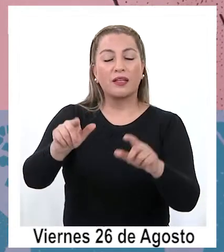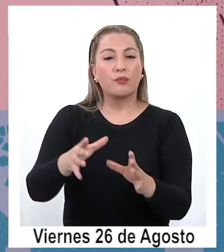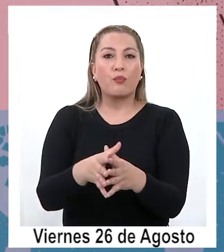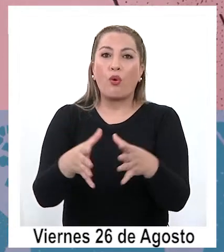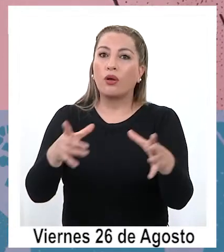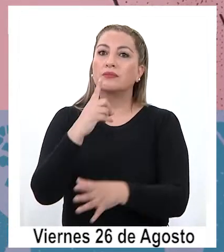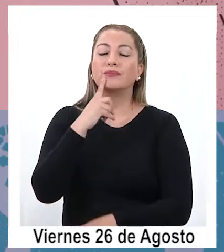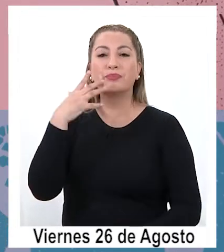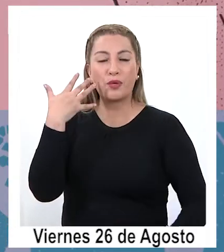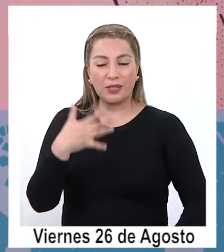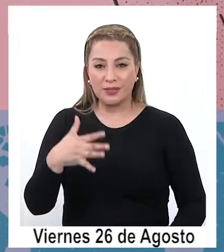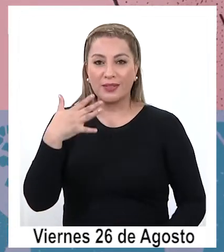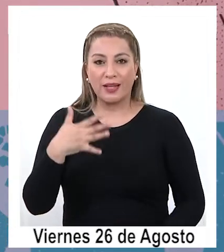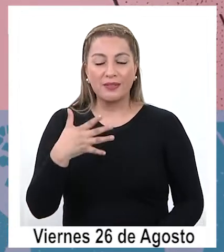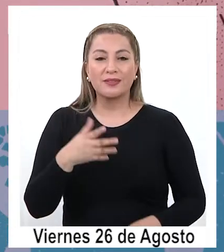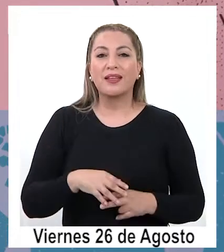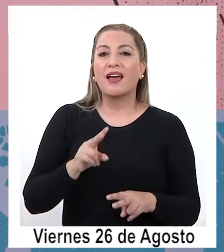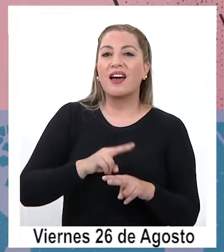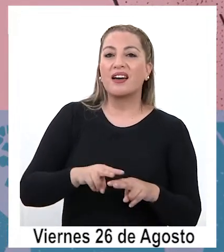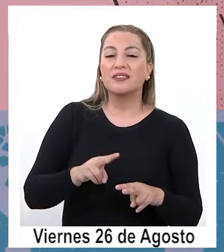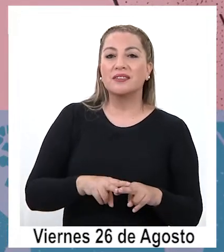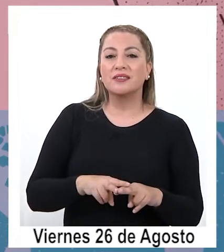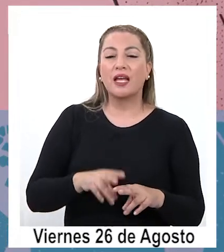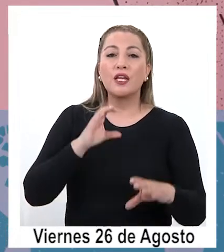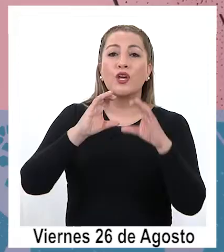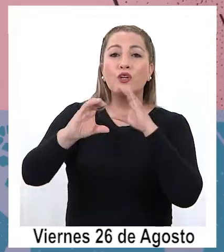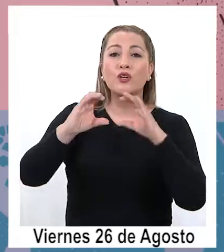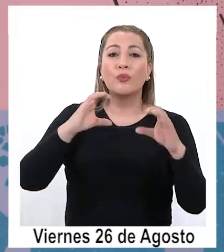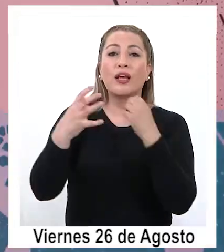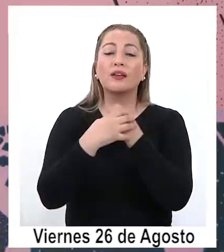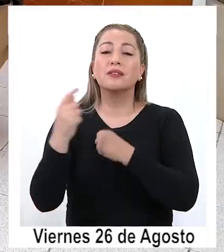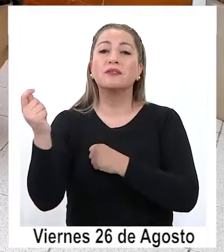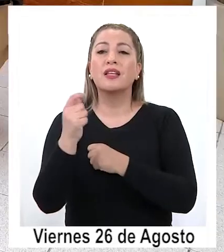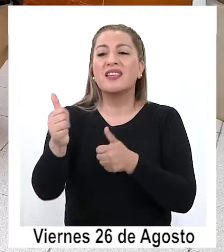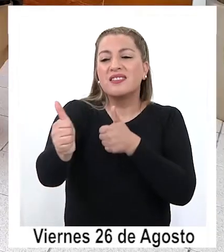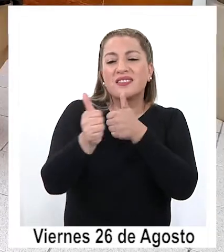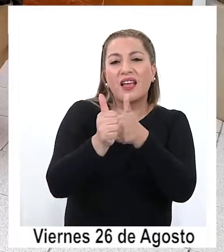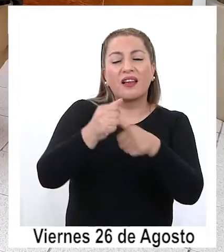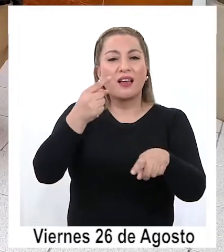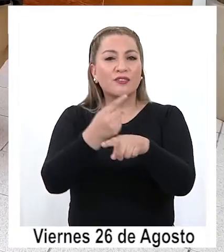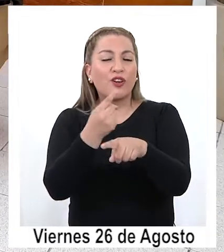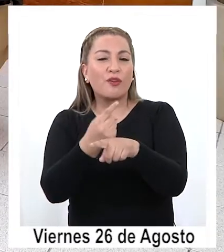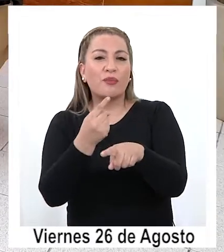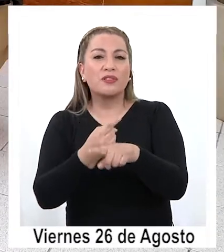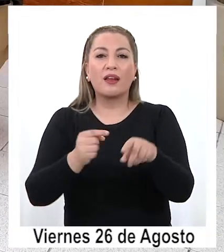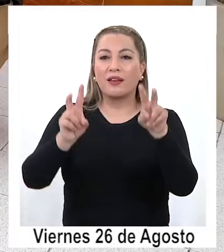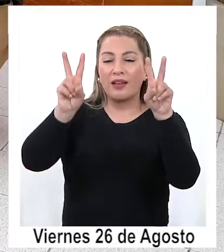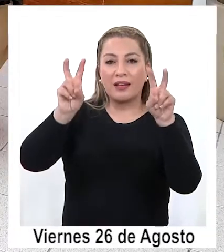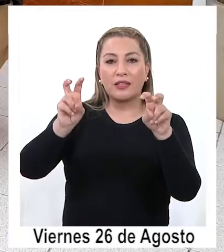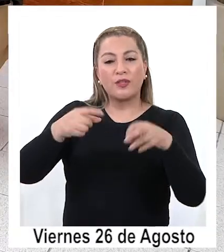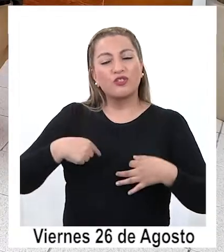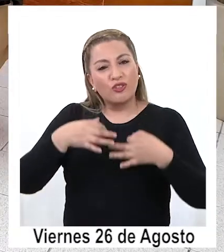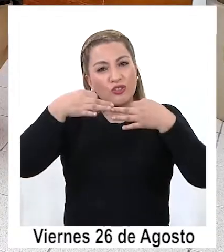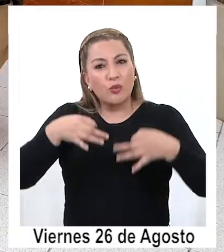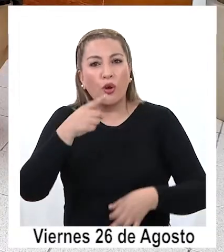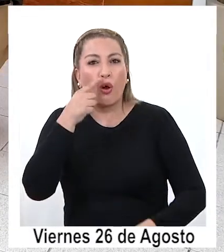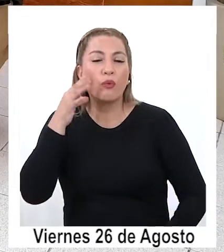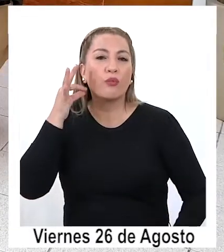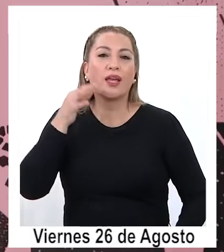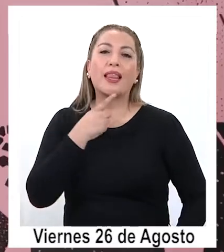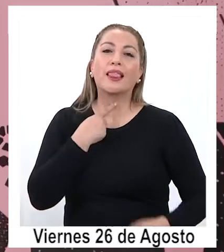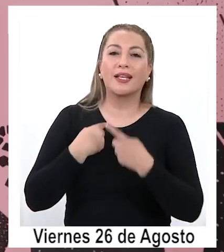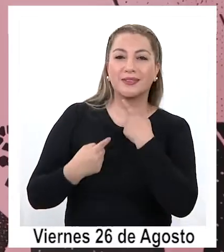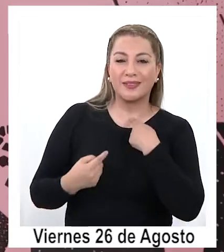tremendamente importante poder tener estos medios en las regiones acercarnos y conversar de los temas que estoy seguro que a todas y a todos nos